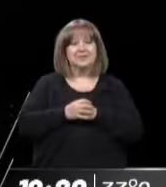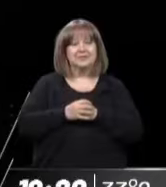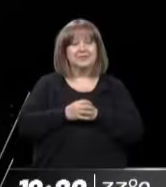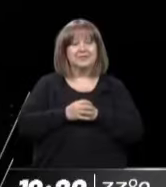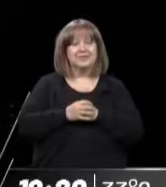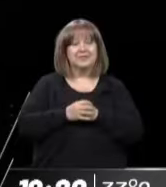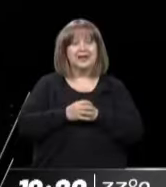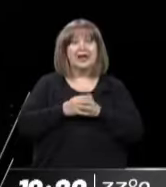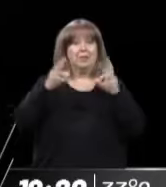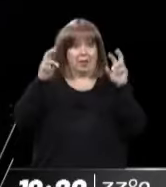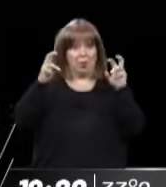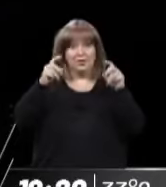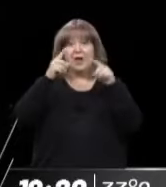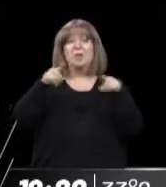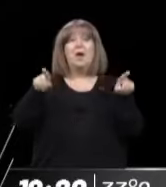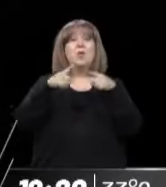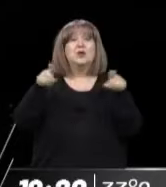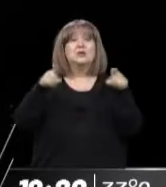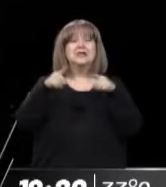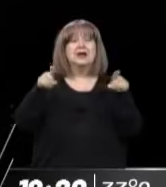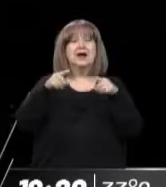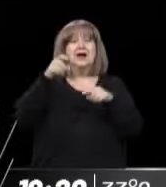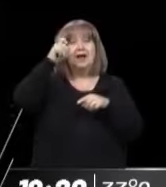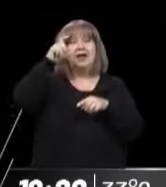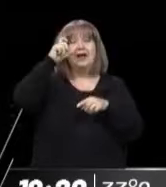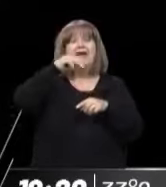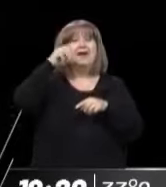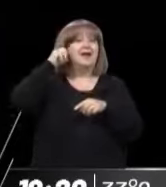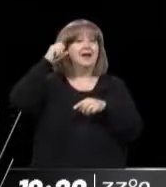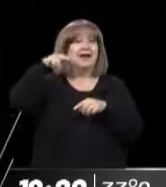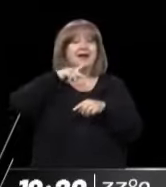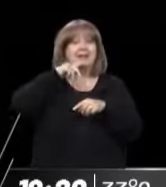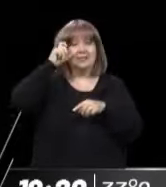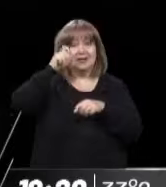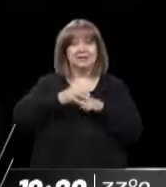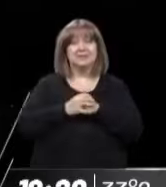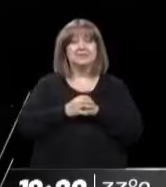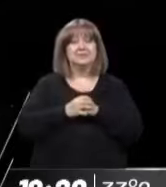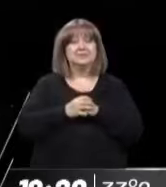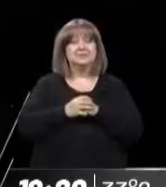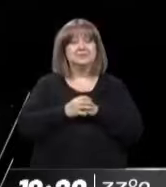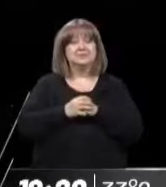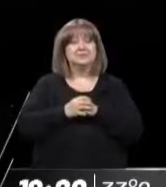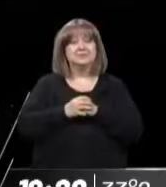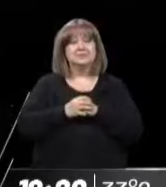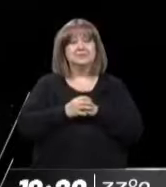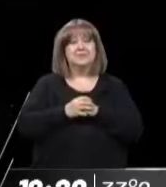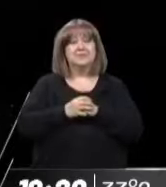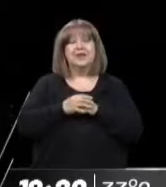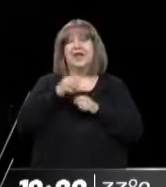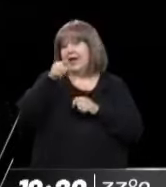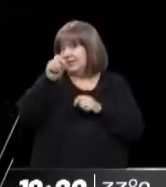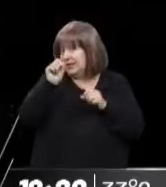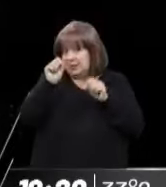Bien, este es el tema. Muy probablemente en algún momento diga Elegante que lo que, ¿no? Su marca registrada. Este es su